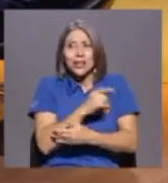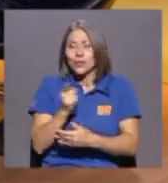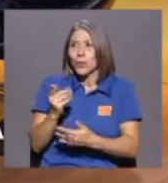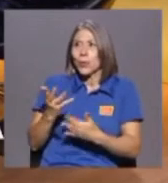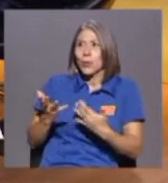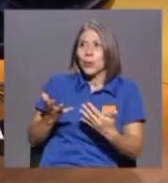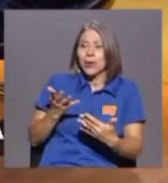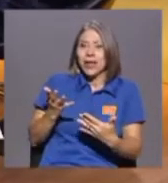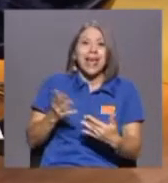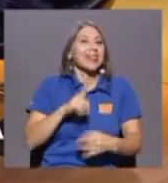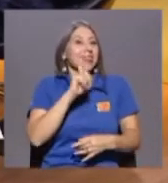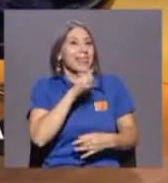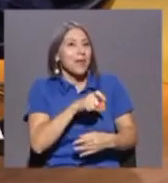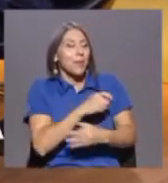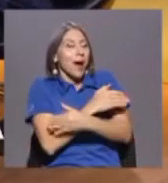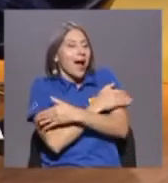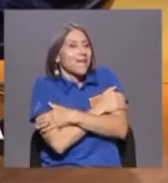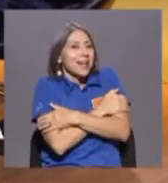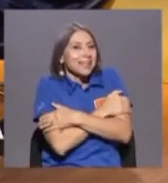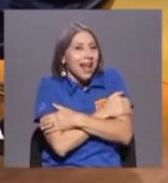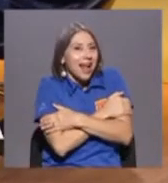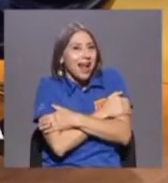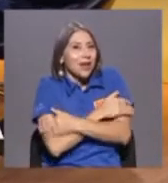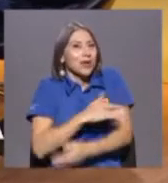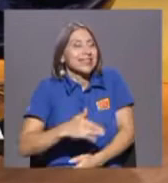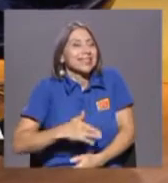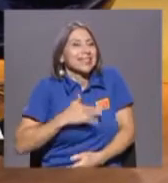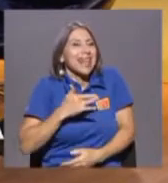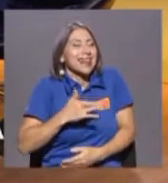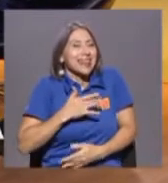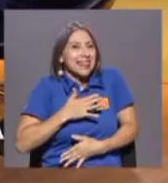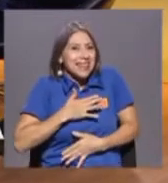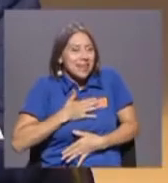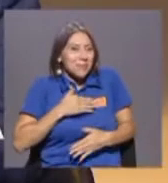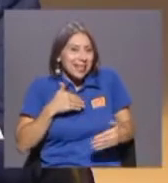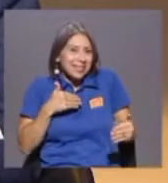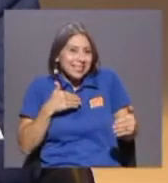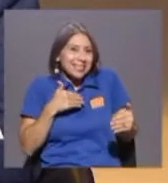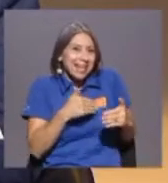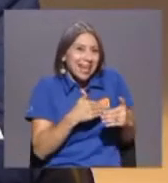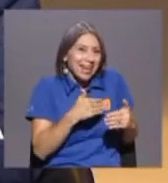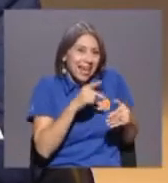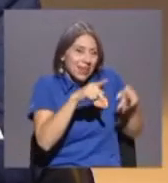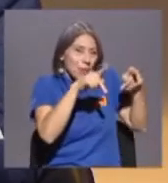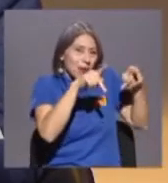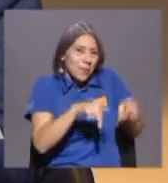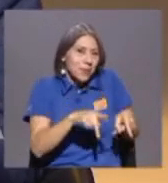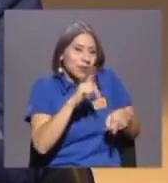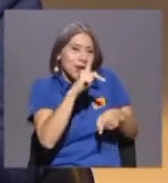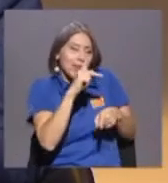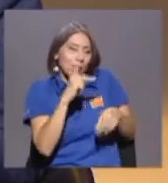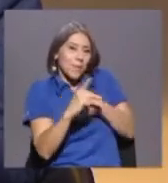abrazarlo y sentirme cerca de alguien de un país sin